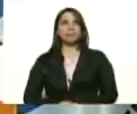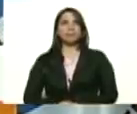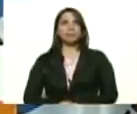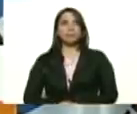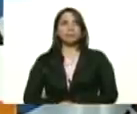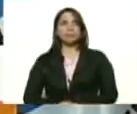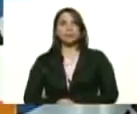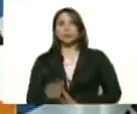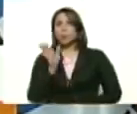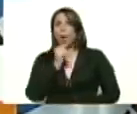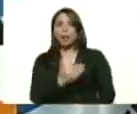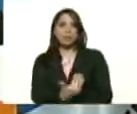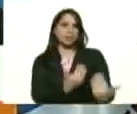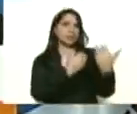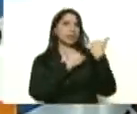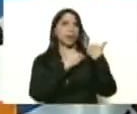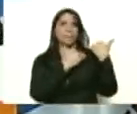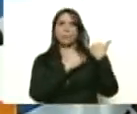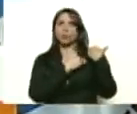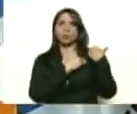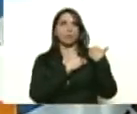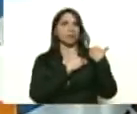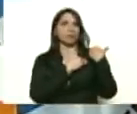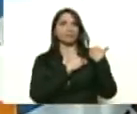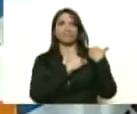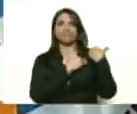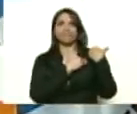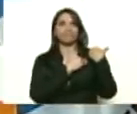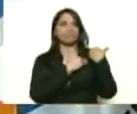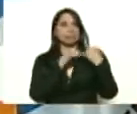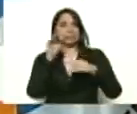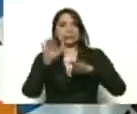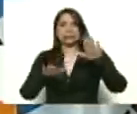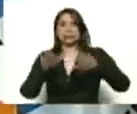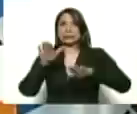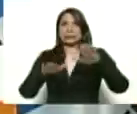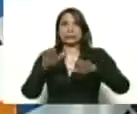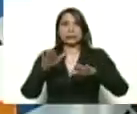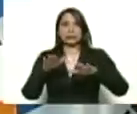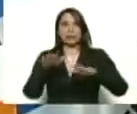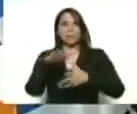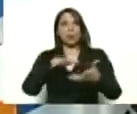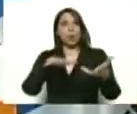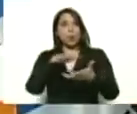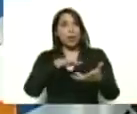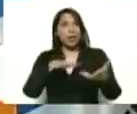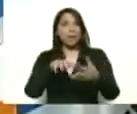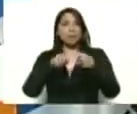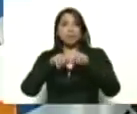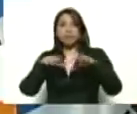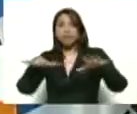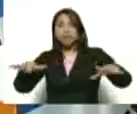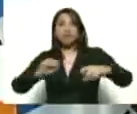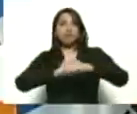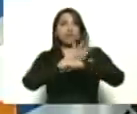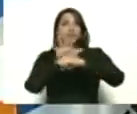Tamaña irresponsabilidad en medio de ya una situación conocida como es el contagio del